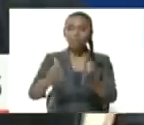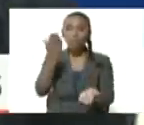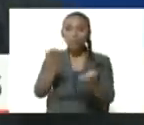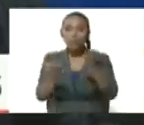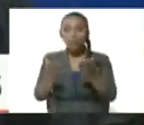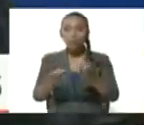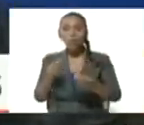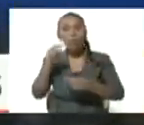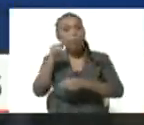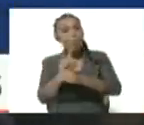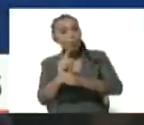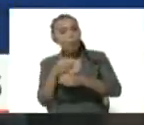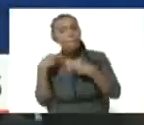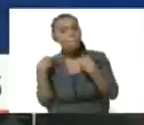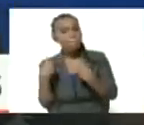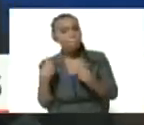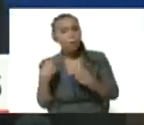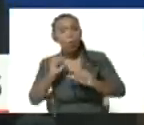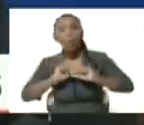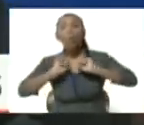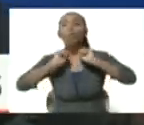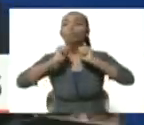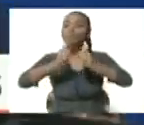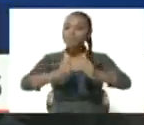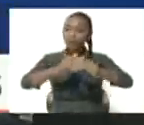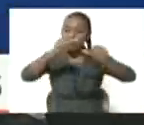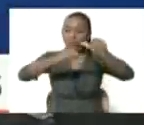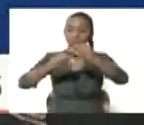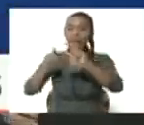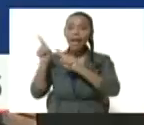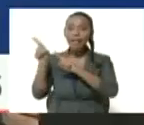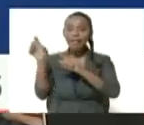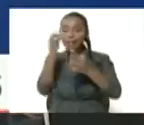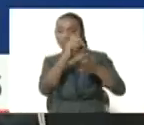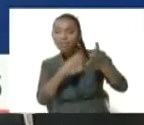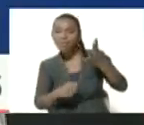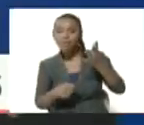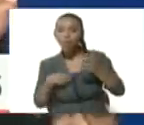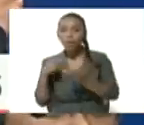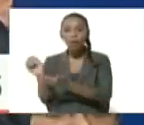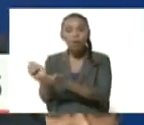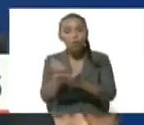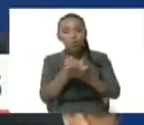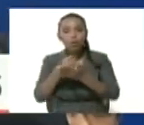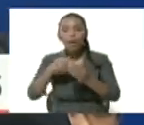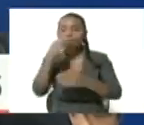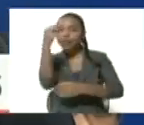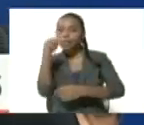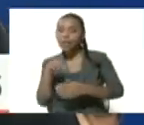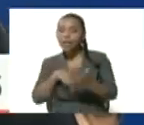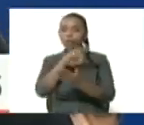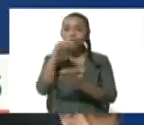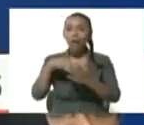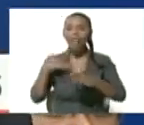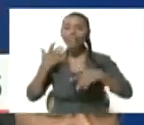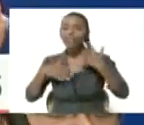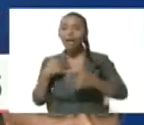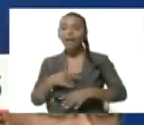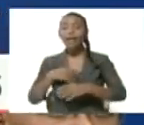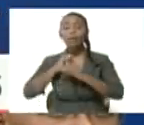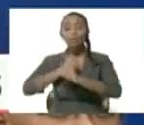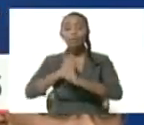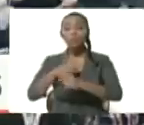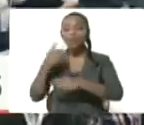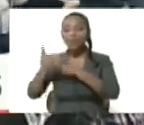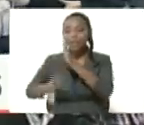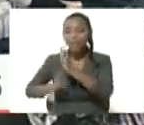para comenzar a regir ese tipo de cobros a nivel nacional de acuerdo a las actividades hípicas lícitas que se